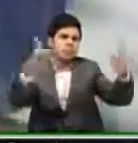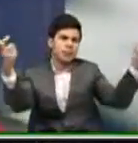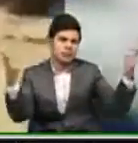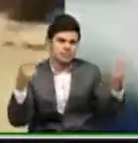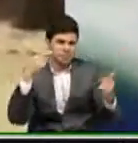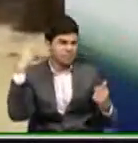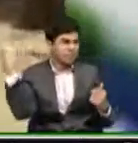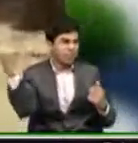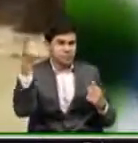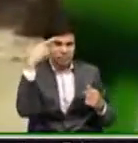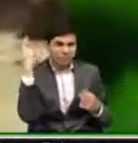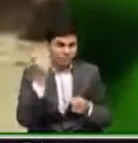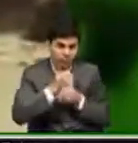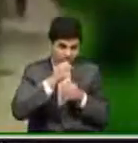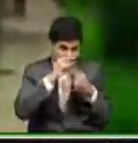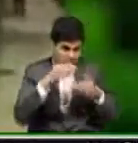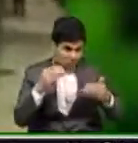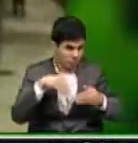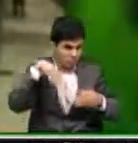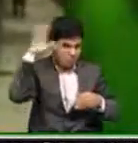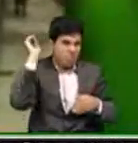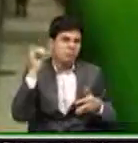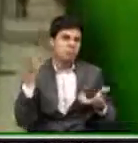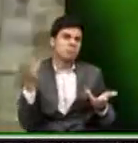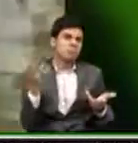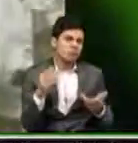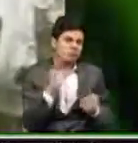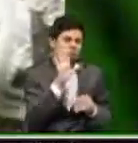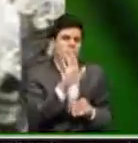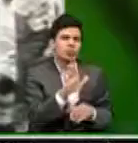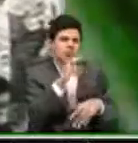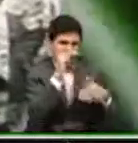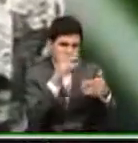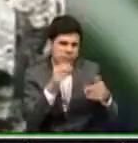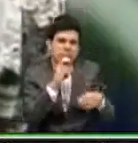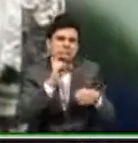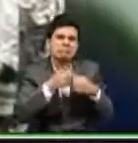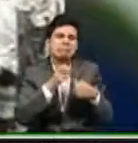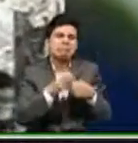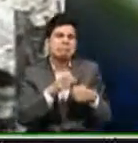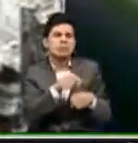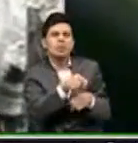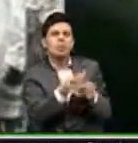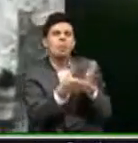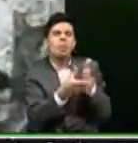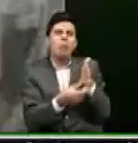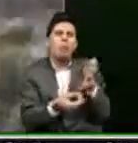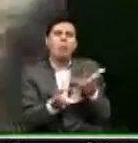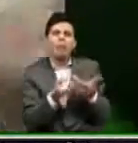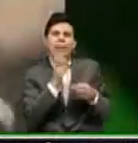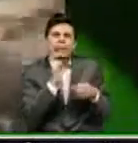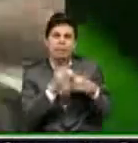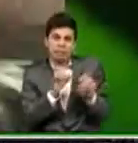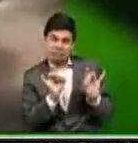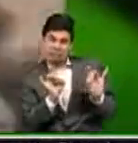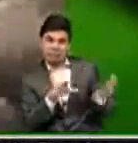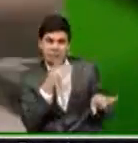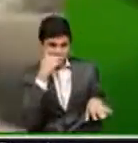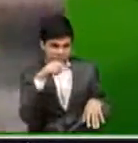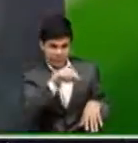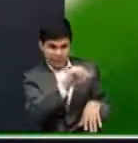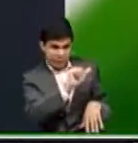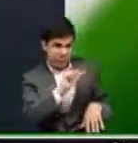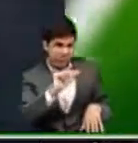en relación con el trabajo infantil suelen ser los que sufren discriminación y exclusión, como las